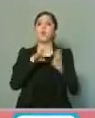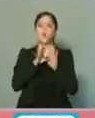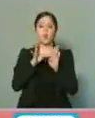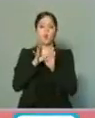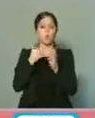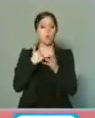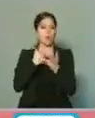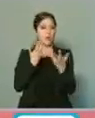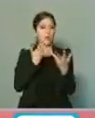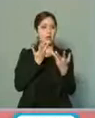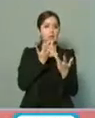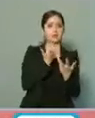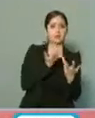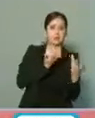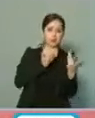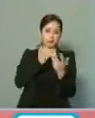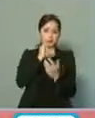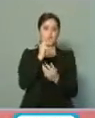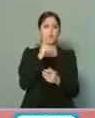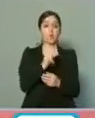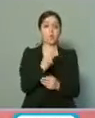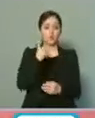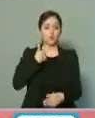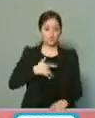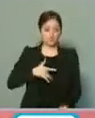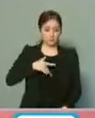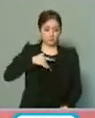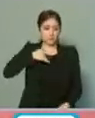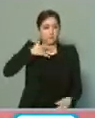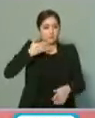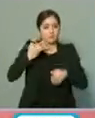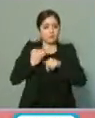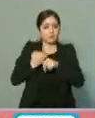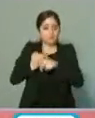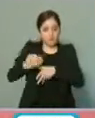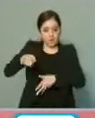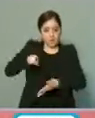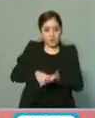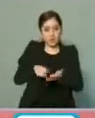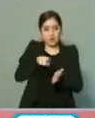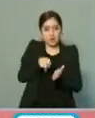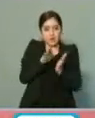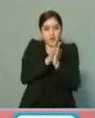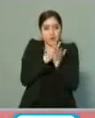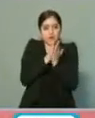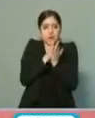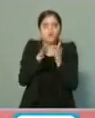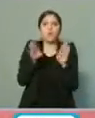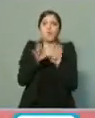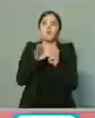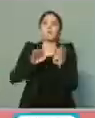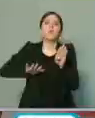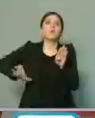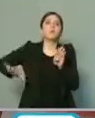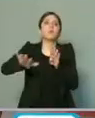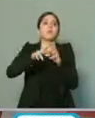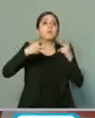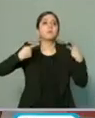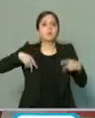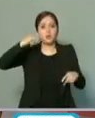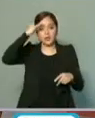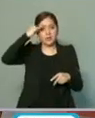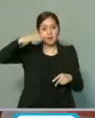por un lado, esta idea del placer carnal está muy presente en estos libros y que nos habla de cómo vivía la sociedad india en esa